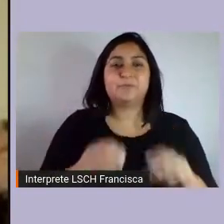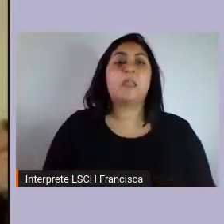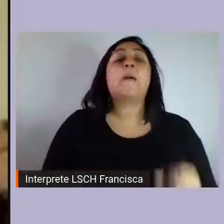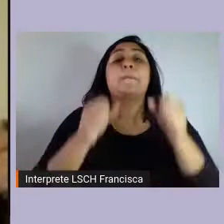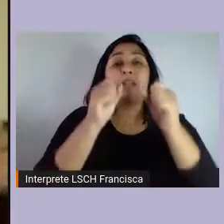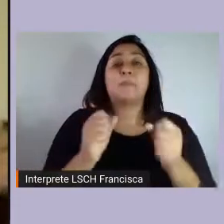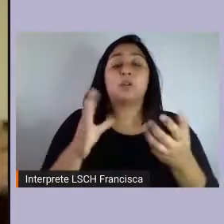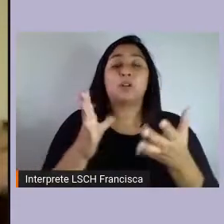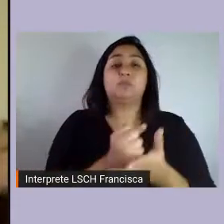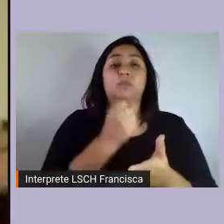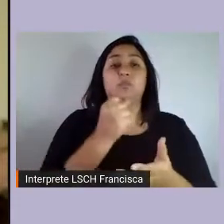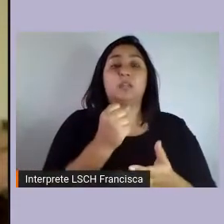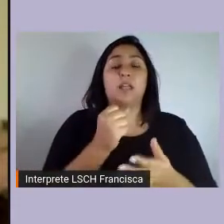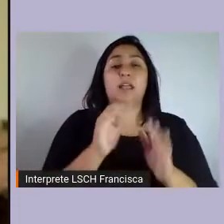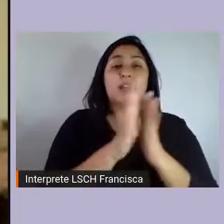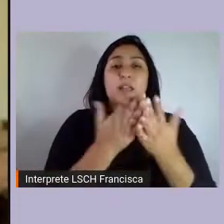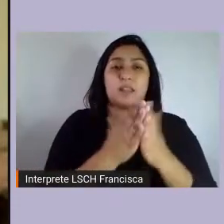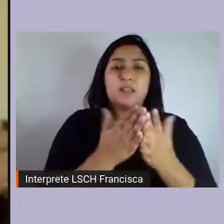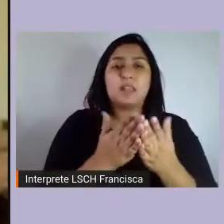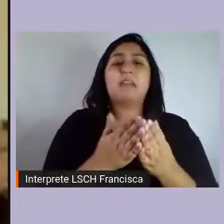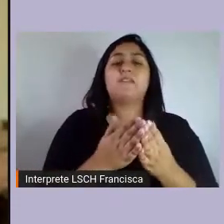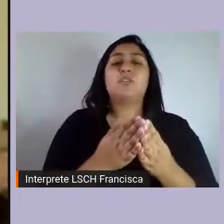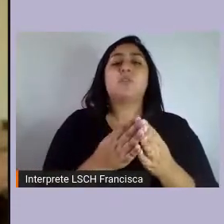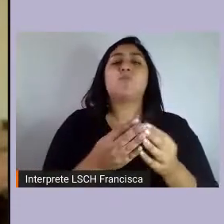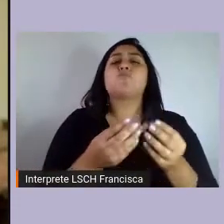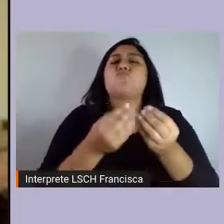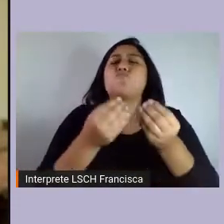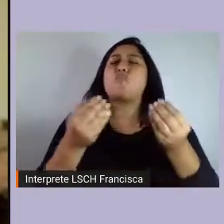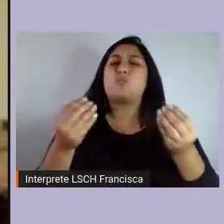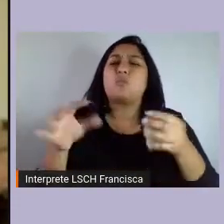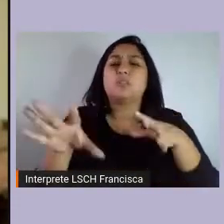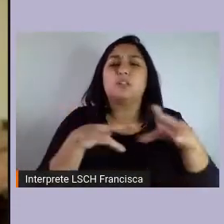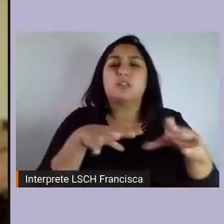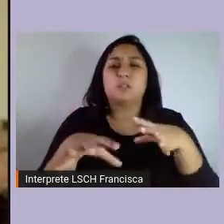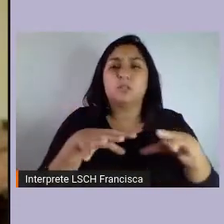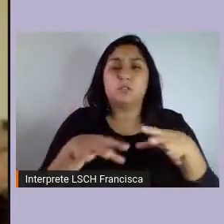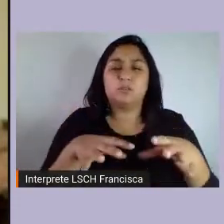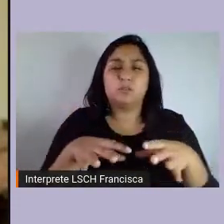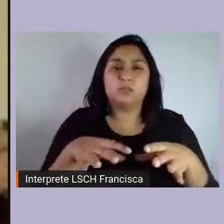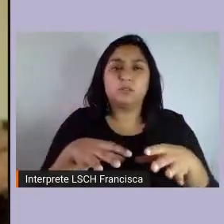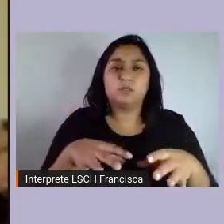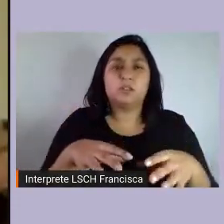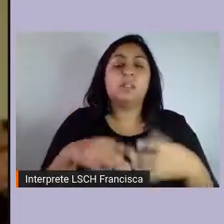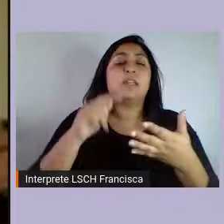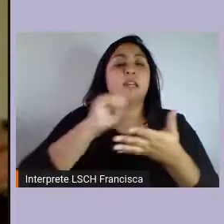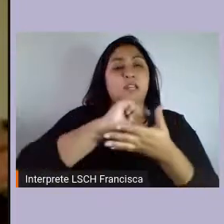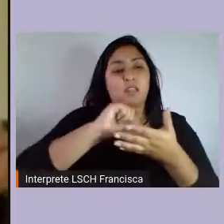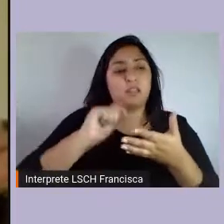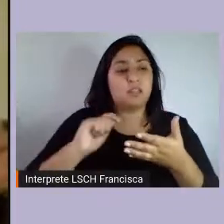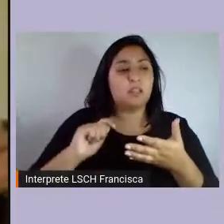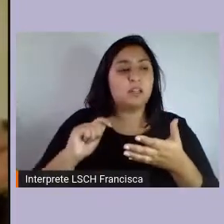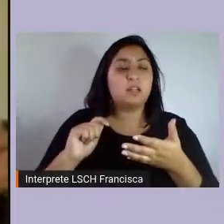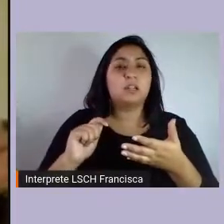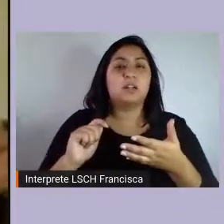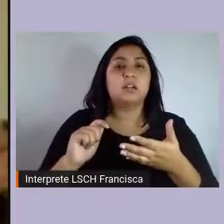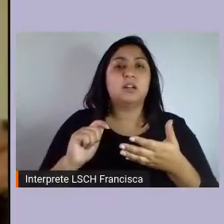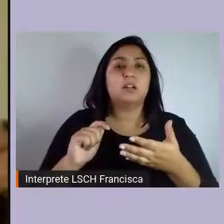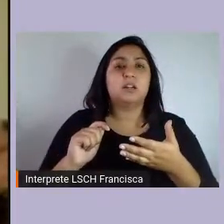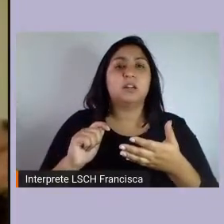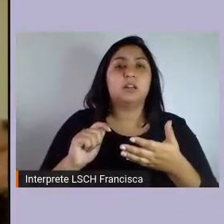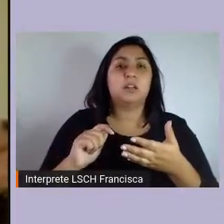entonces, debieron pasar varias cosas. Ella deja escrito esto, lo más probable es que haya sido